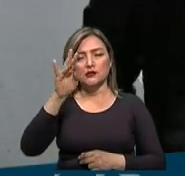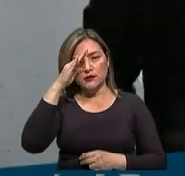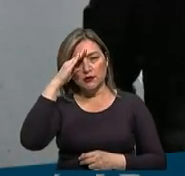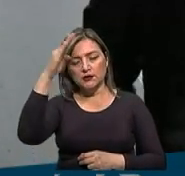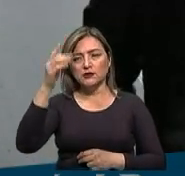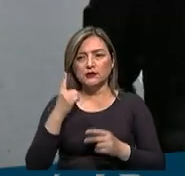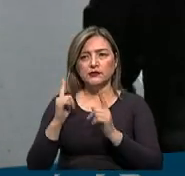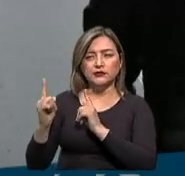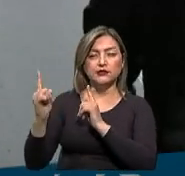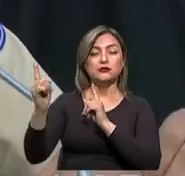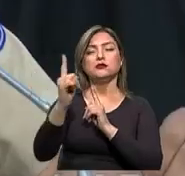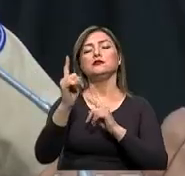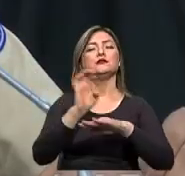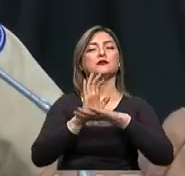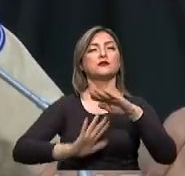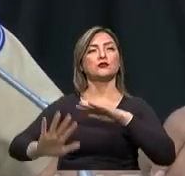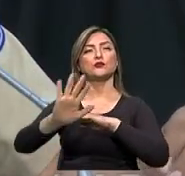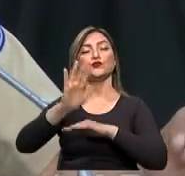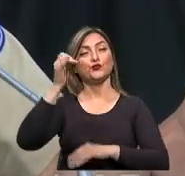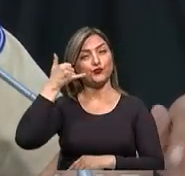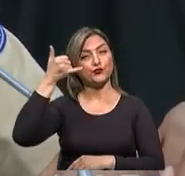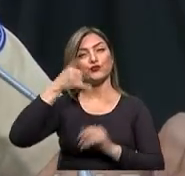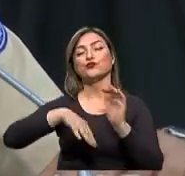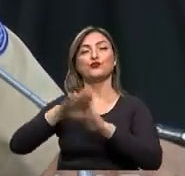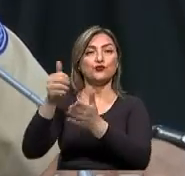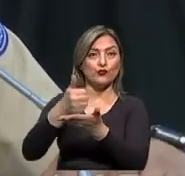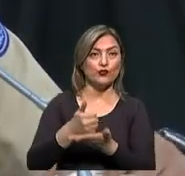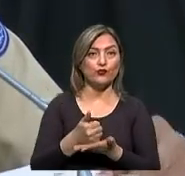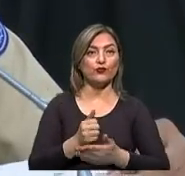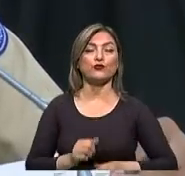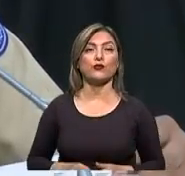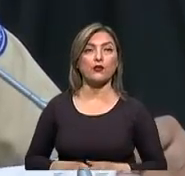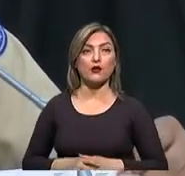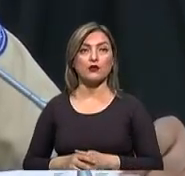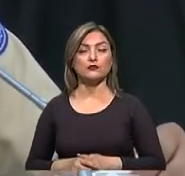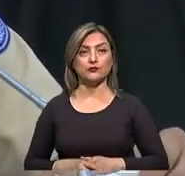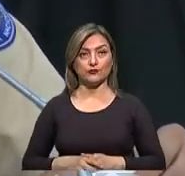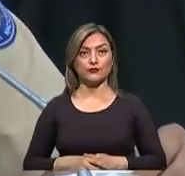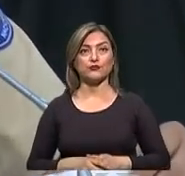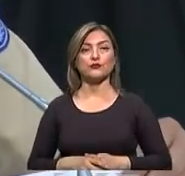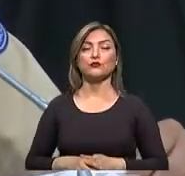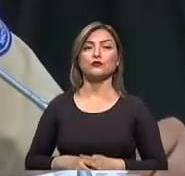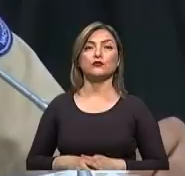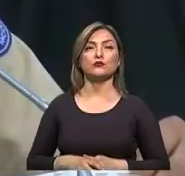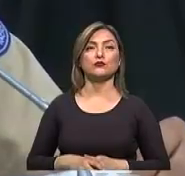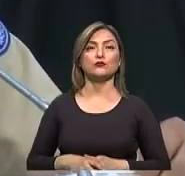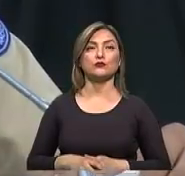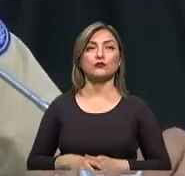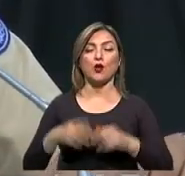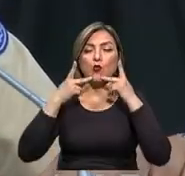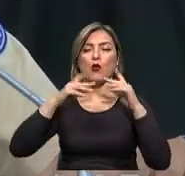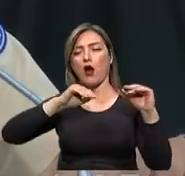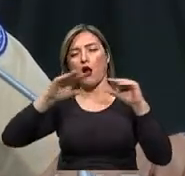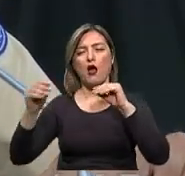48.297 policías en todo el país. Las llamadas que más auxilios nos han indicado son por escándalos